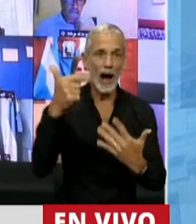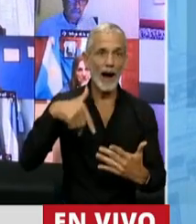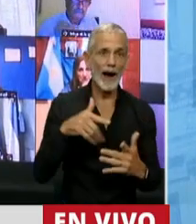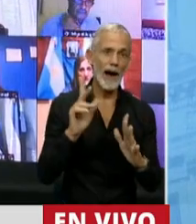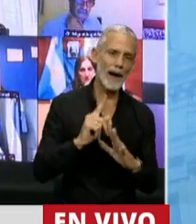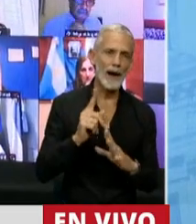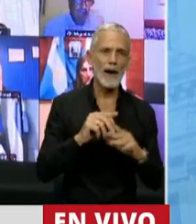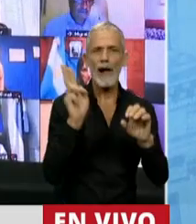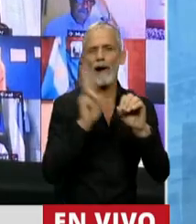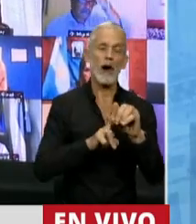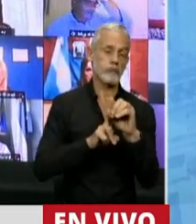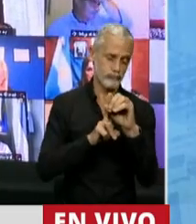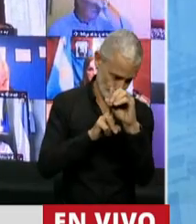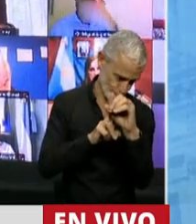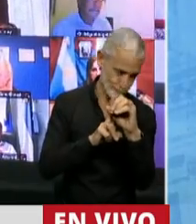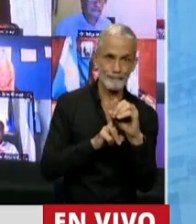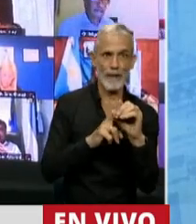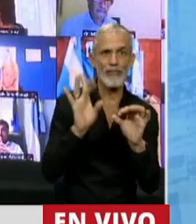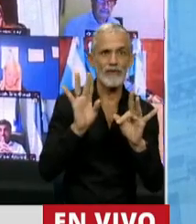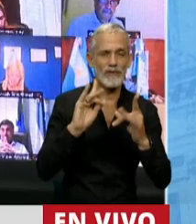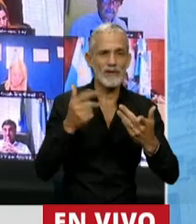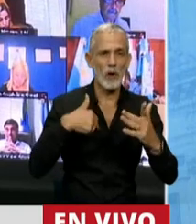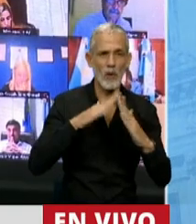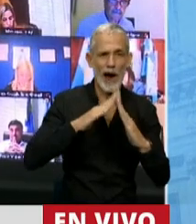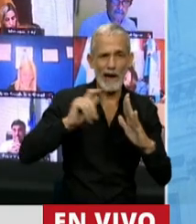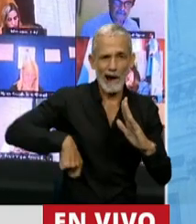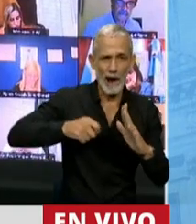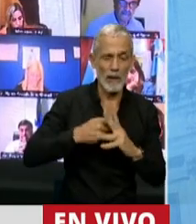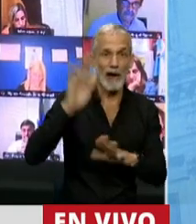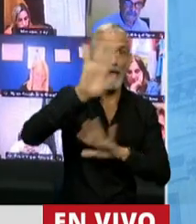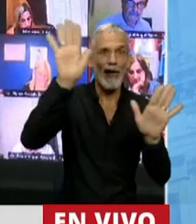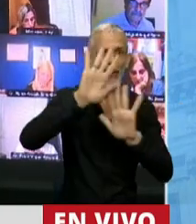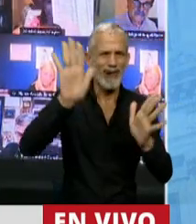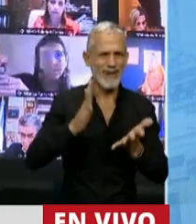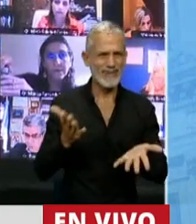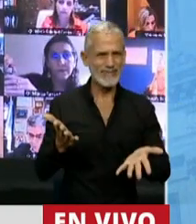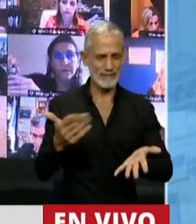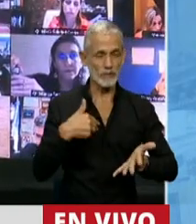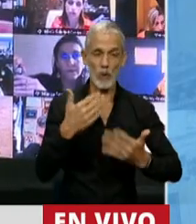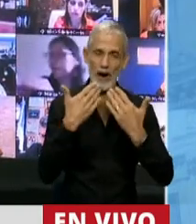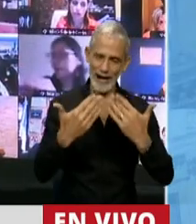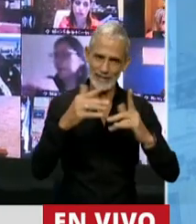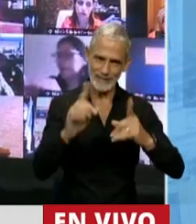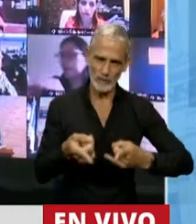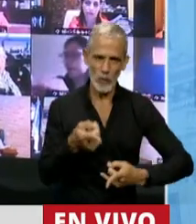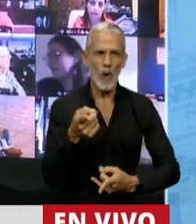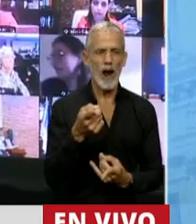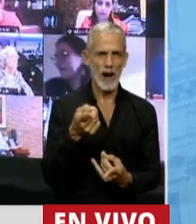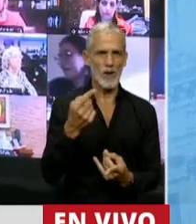te ponen un candado, es difícil, no hay forma de hacer seña con las manos. De cualquier manera le agradezco.